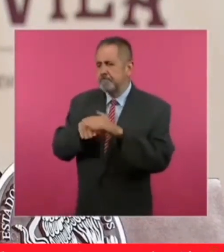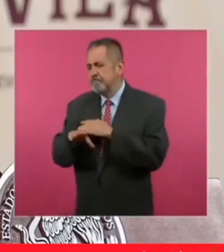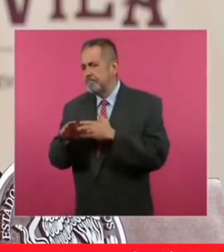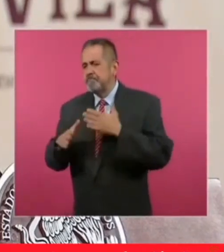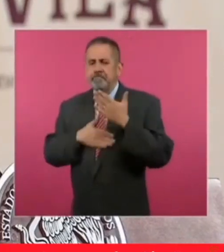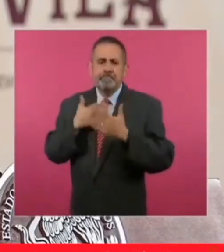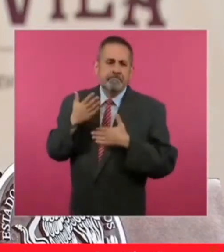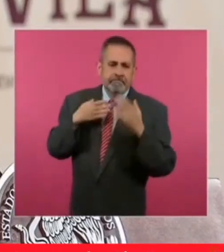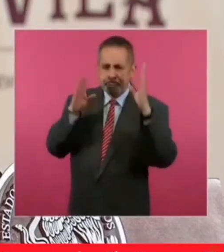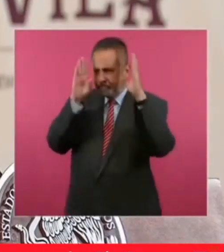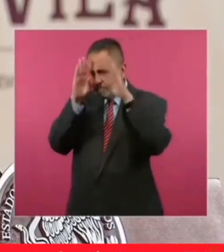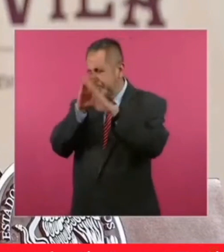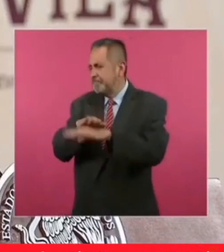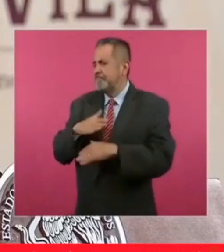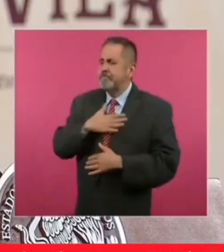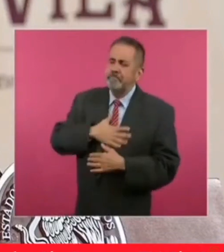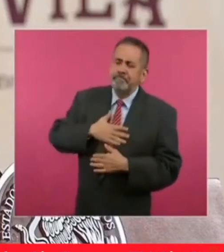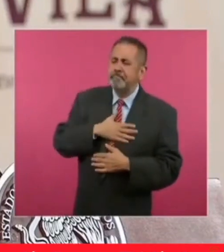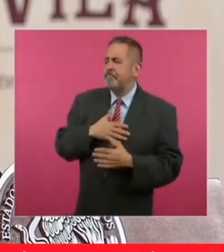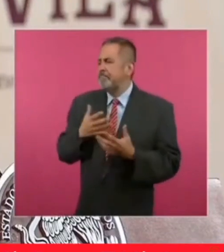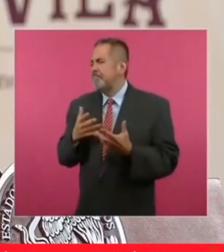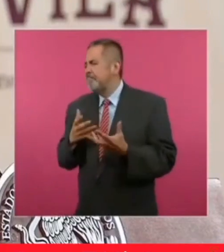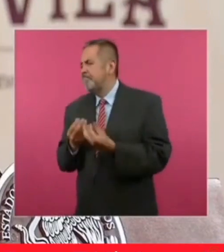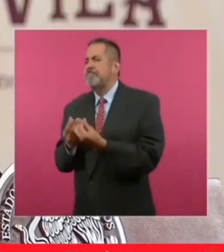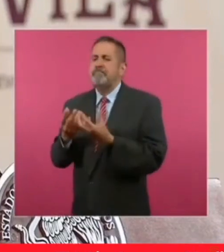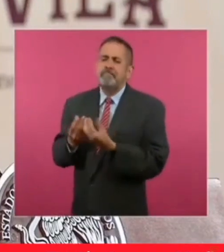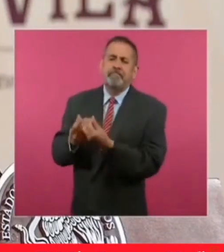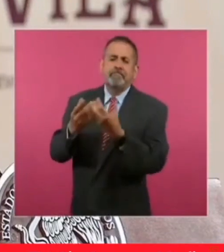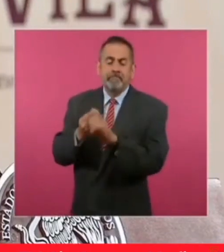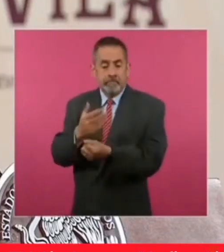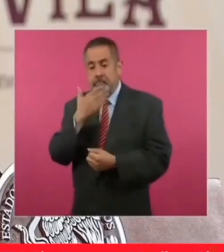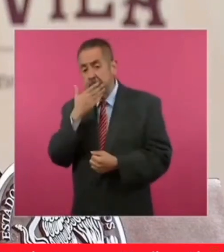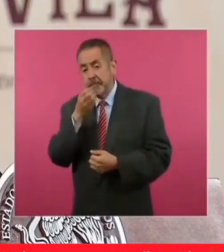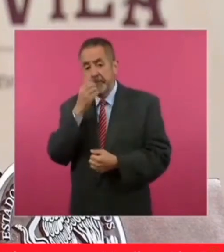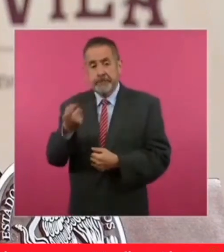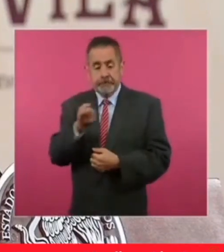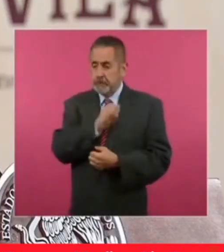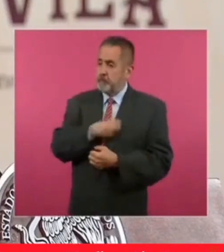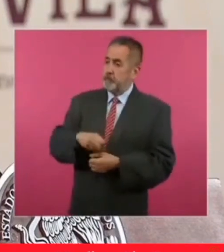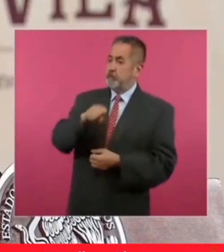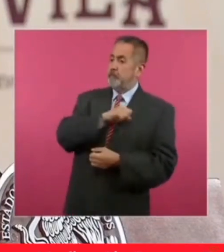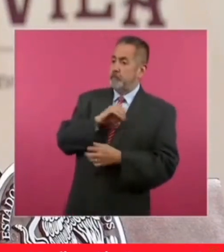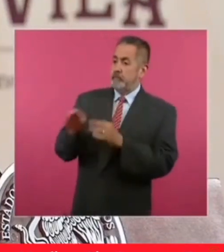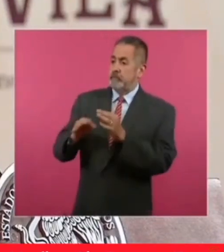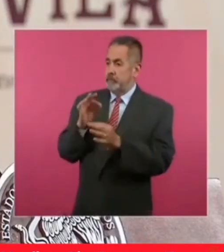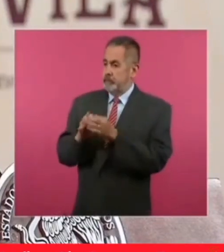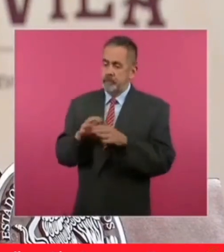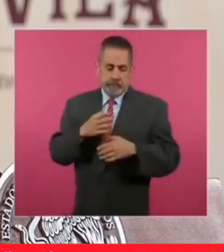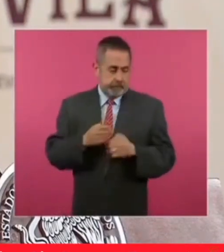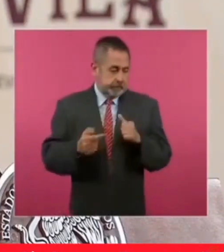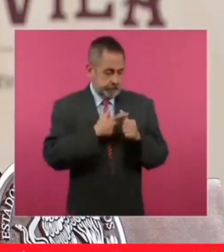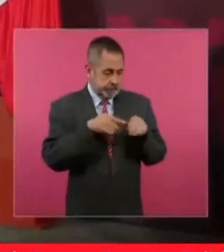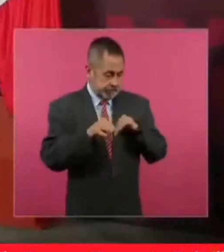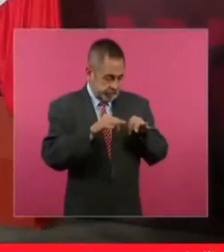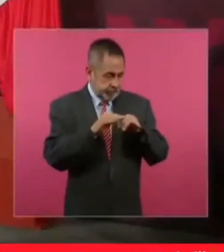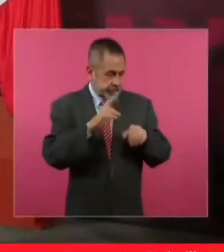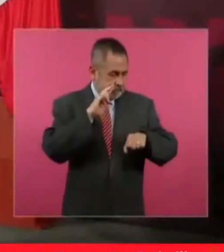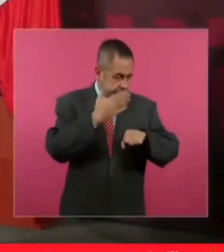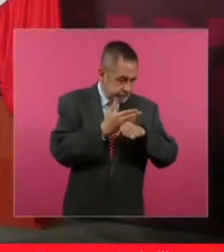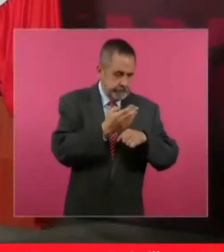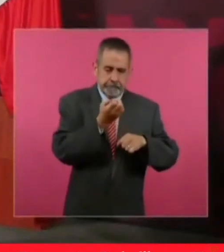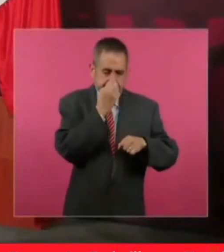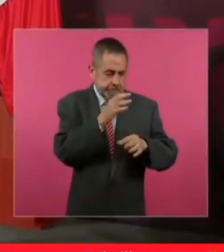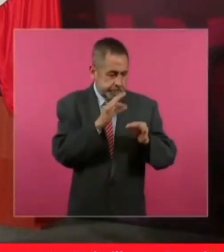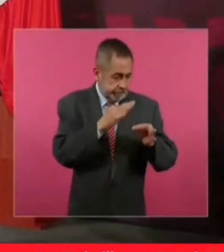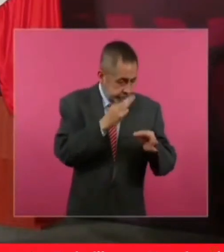recreativas que son saludables y que se practican Una vez que se han cumplido con obligaciones laborales o escolares